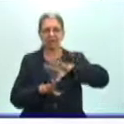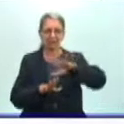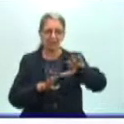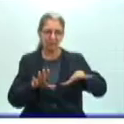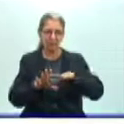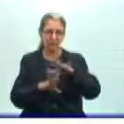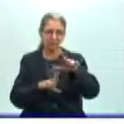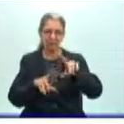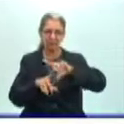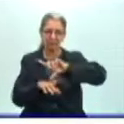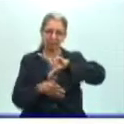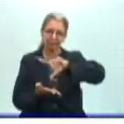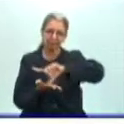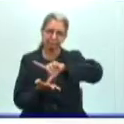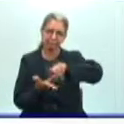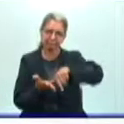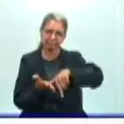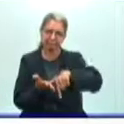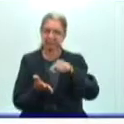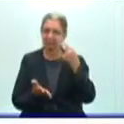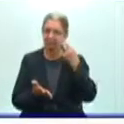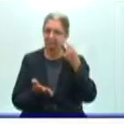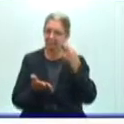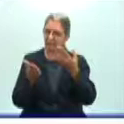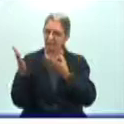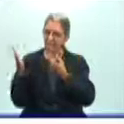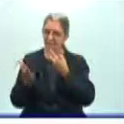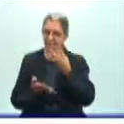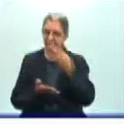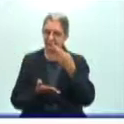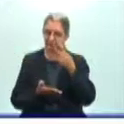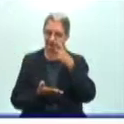tiempo para que verifiques tu respuesta final.